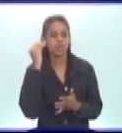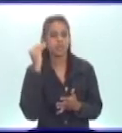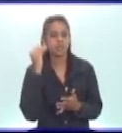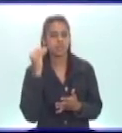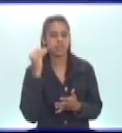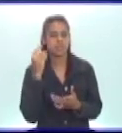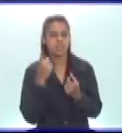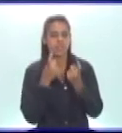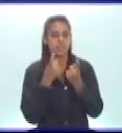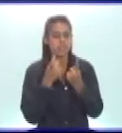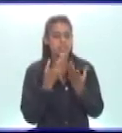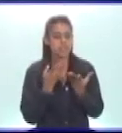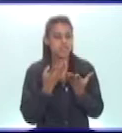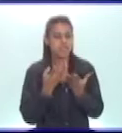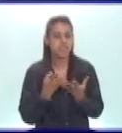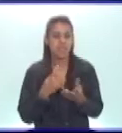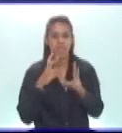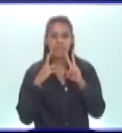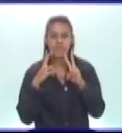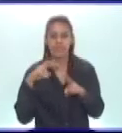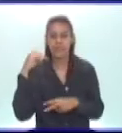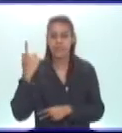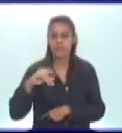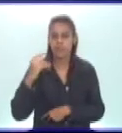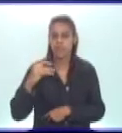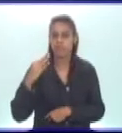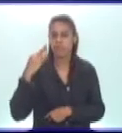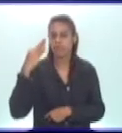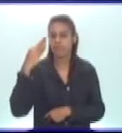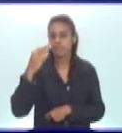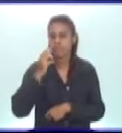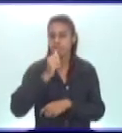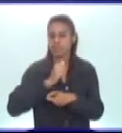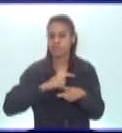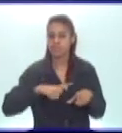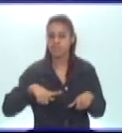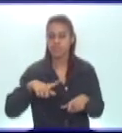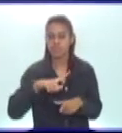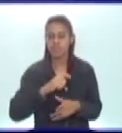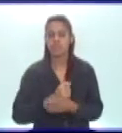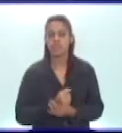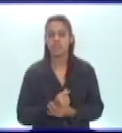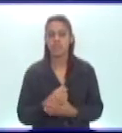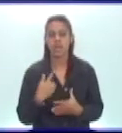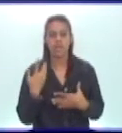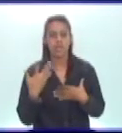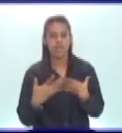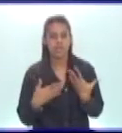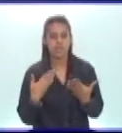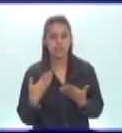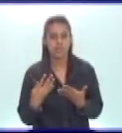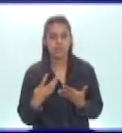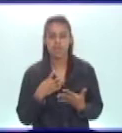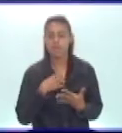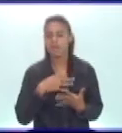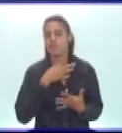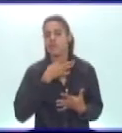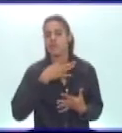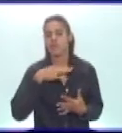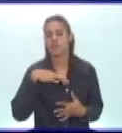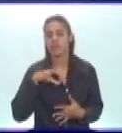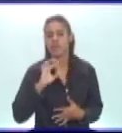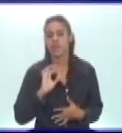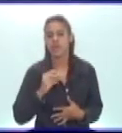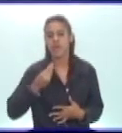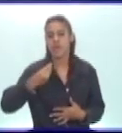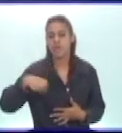sus necesidades para la vida práctica y social. Entre estas actividades que sugerimos tenemos, por ejemplo,